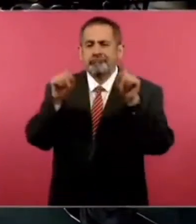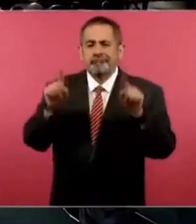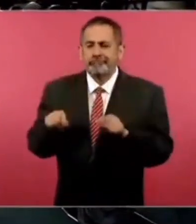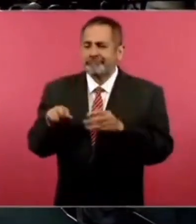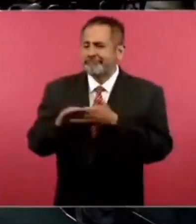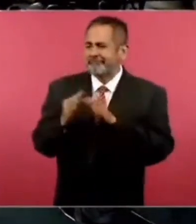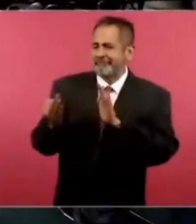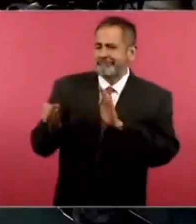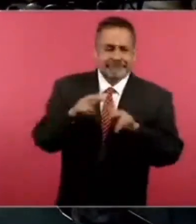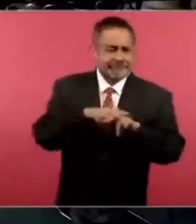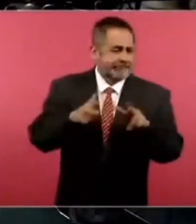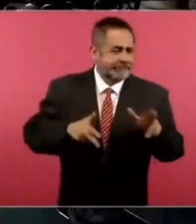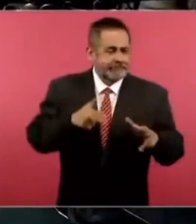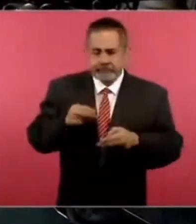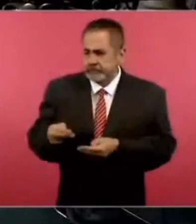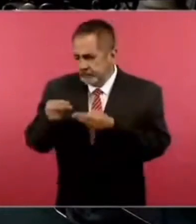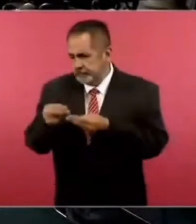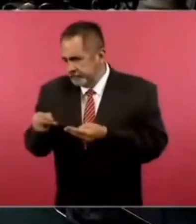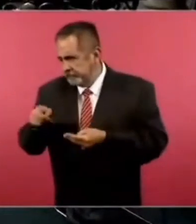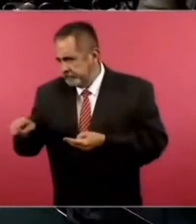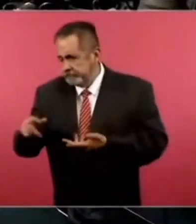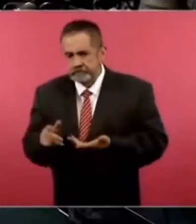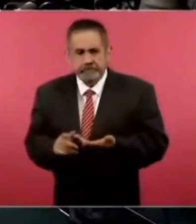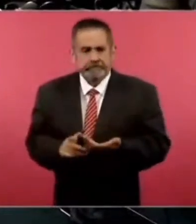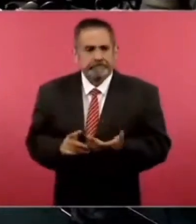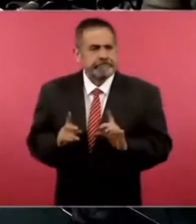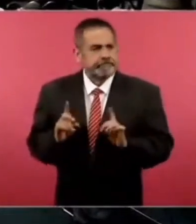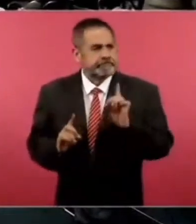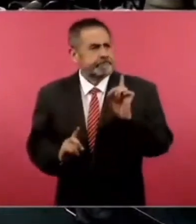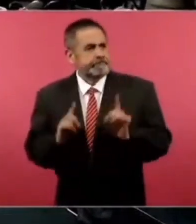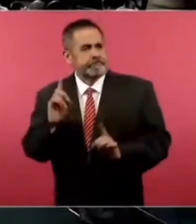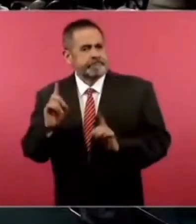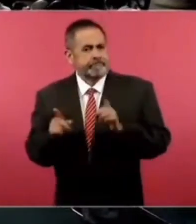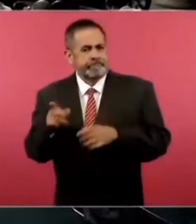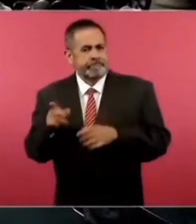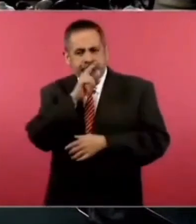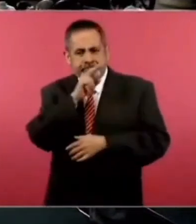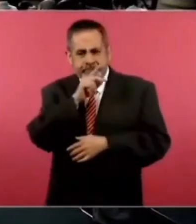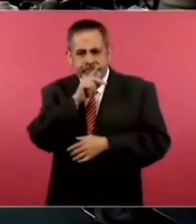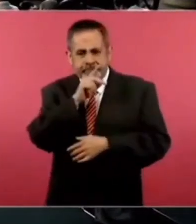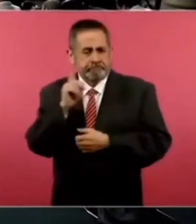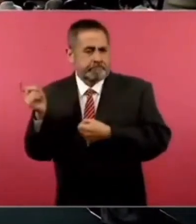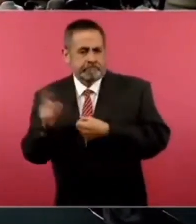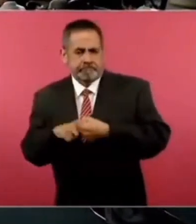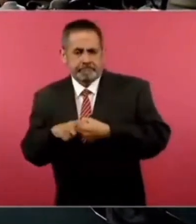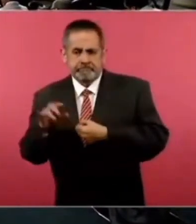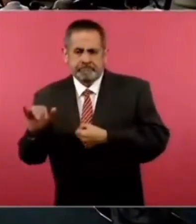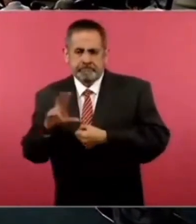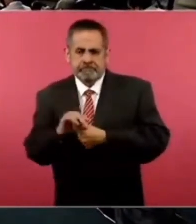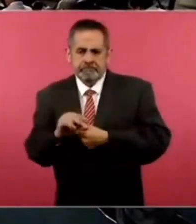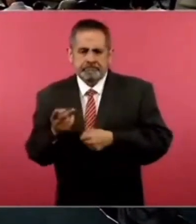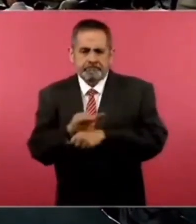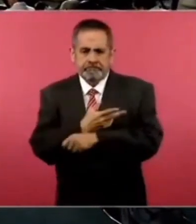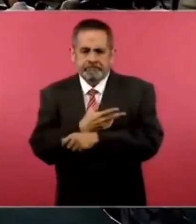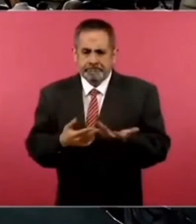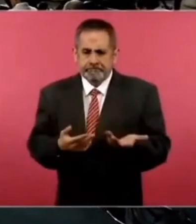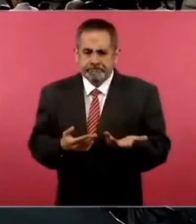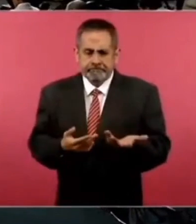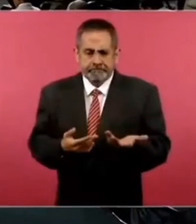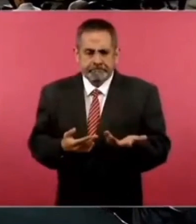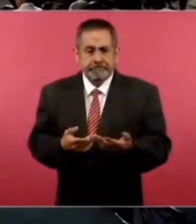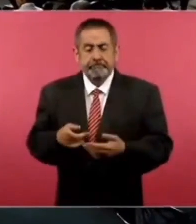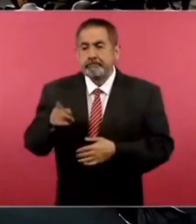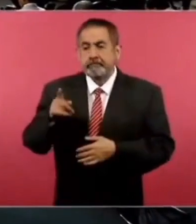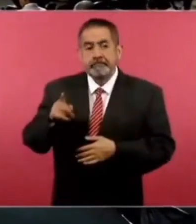poder comerciar con ello. Entonces, queda en duda, muchos están preocupados y ya no saben si van a poder entrar a este mercado. Y la preocupación más grande es que